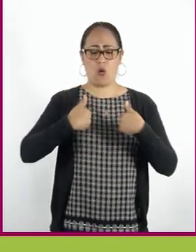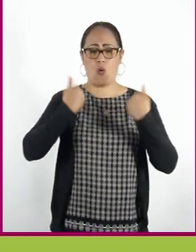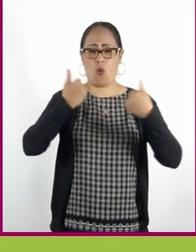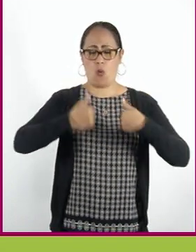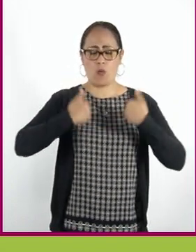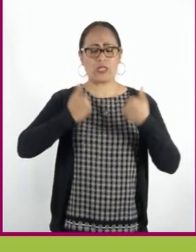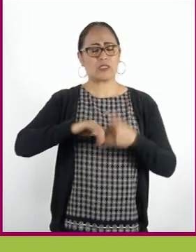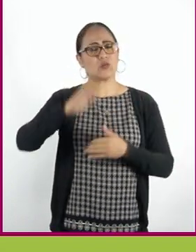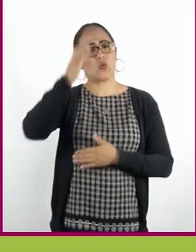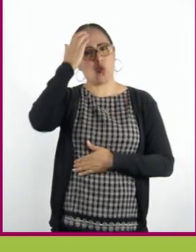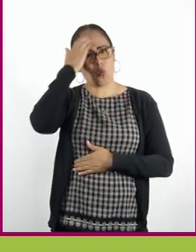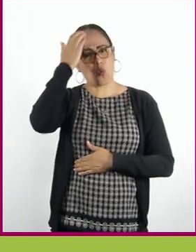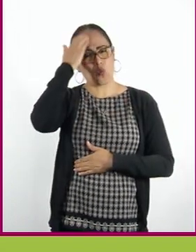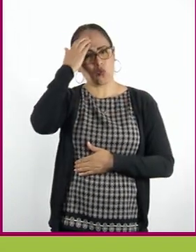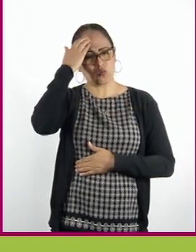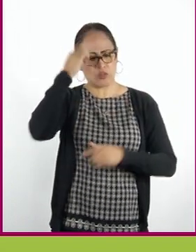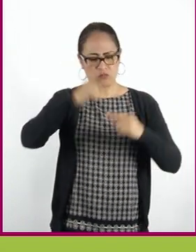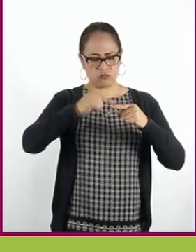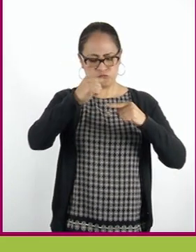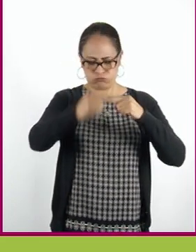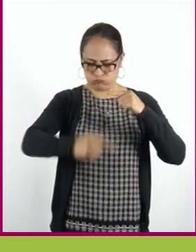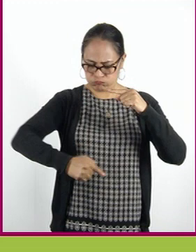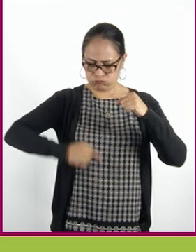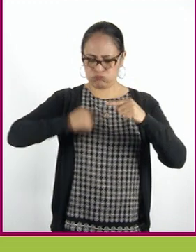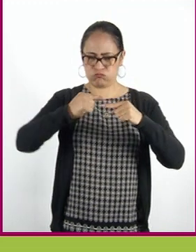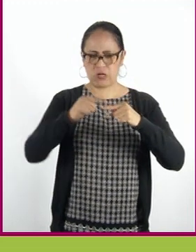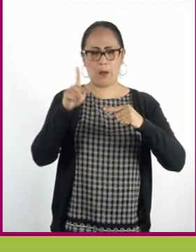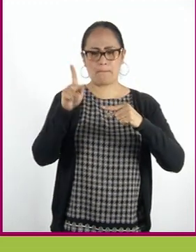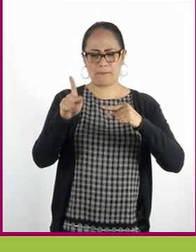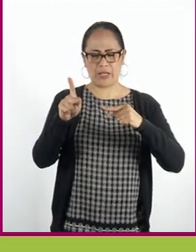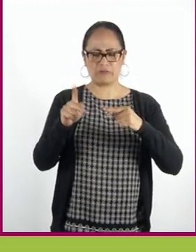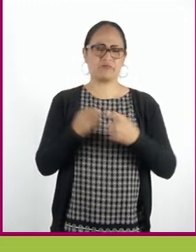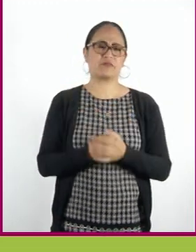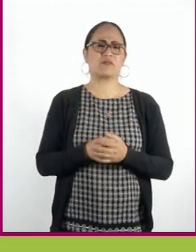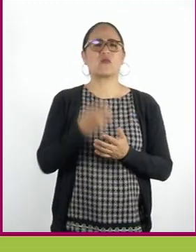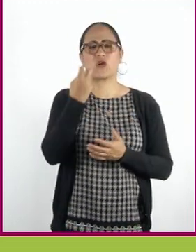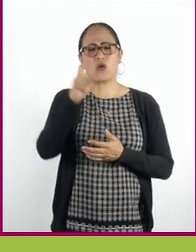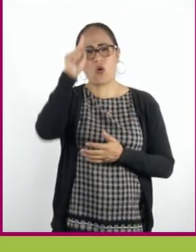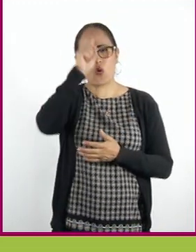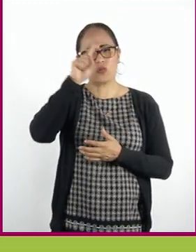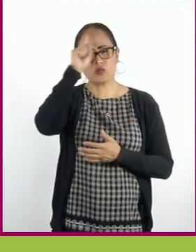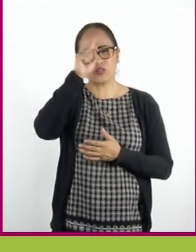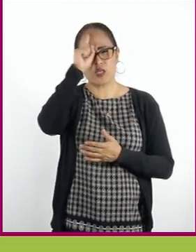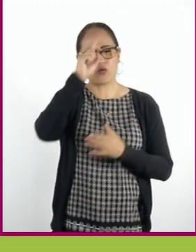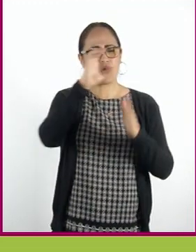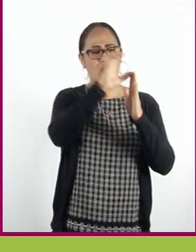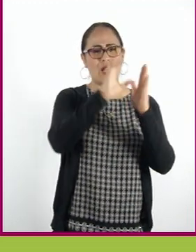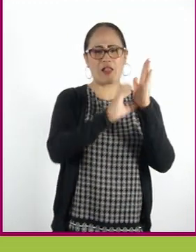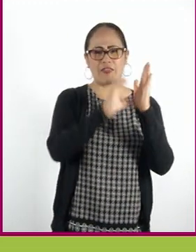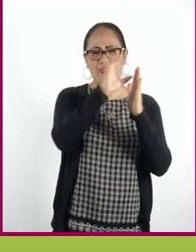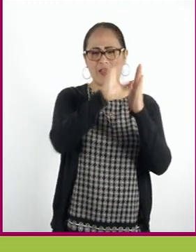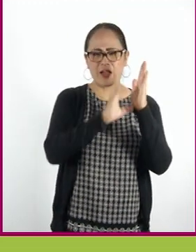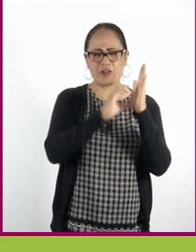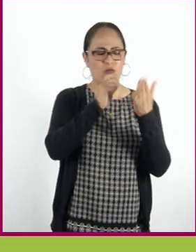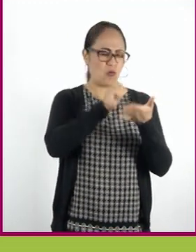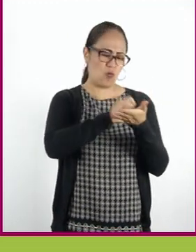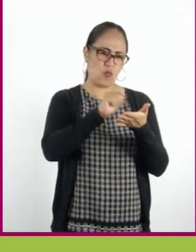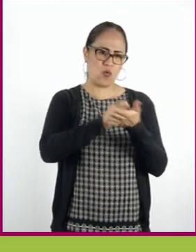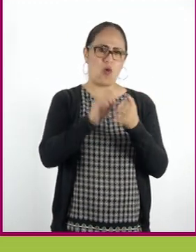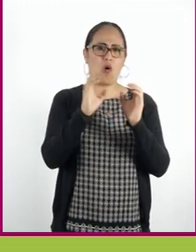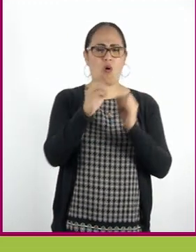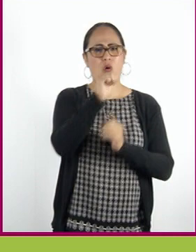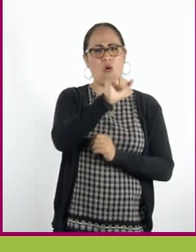las características de su ciclo menstrual, por lo que se le sugiere el uso de un calendario físico o alguna